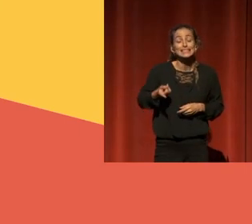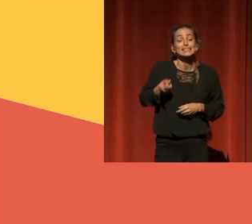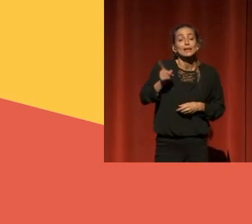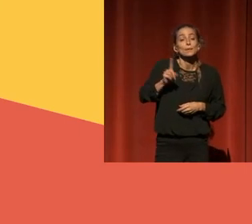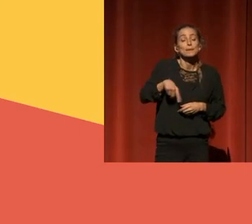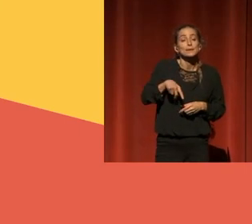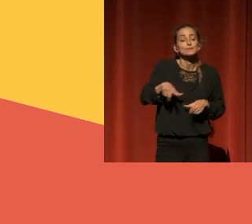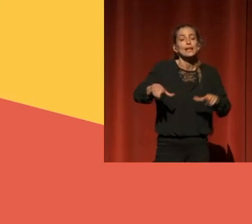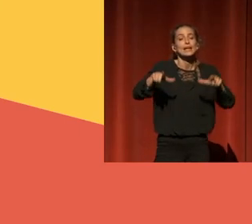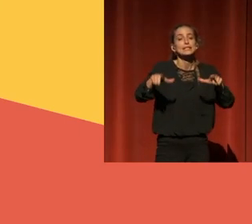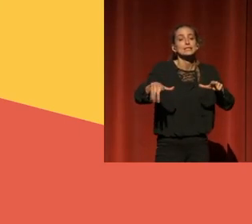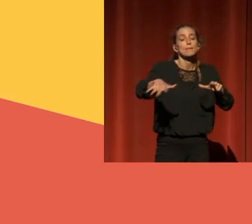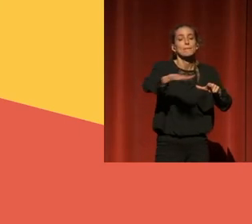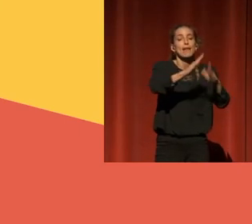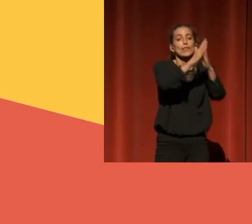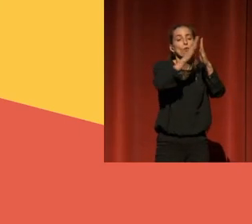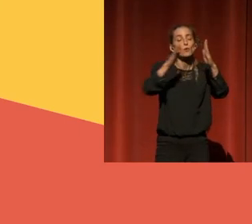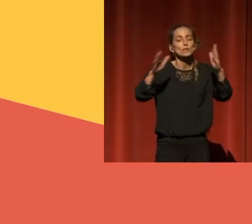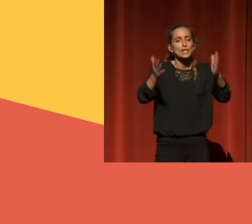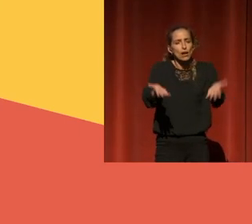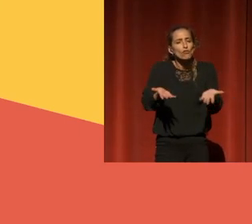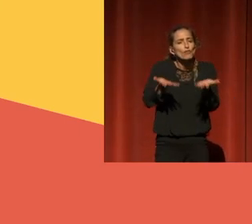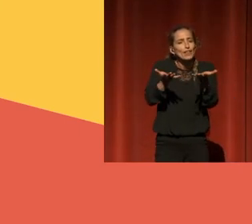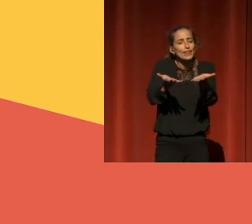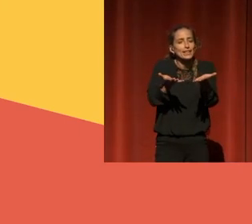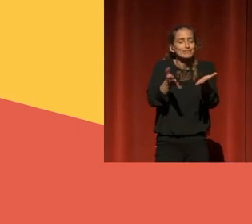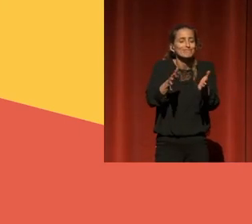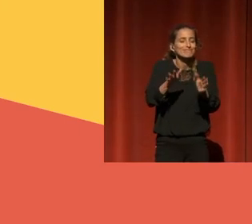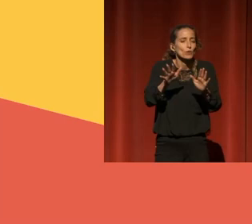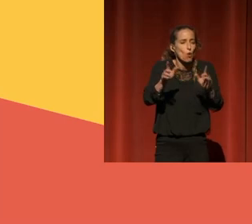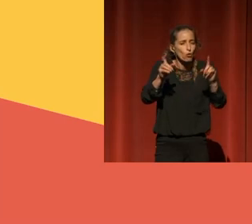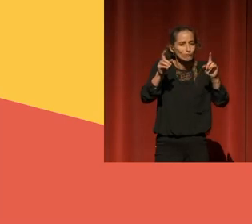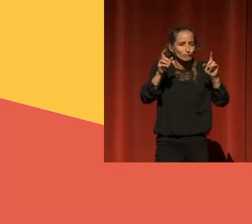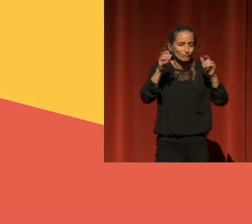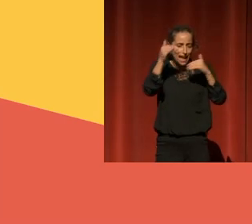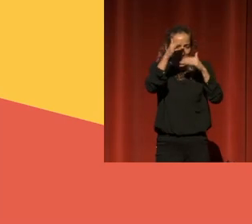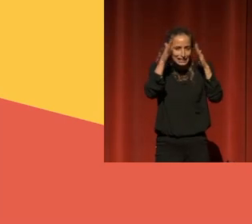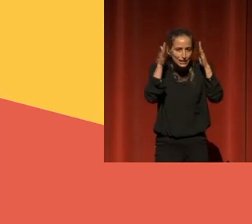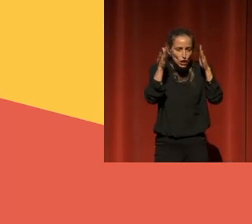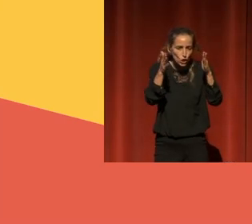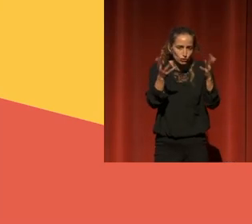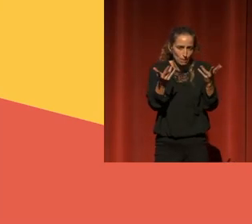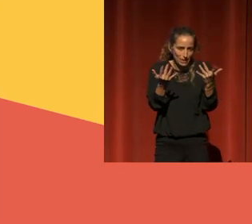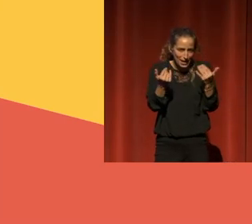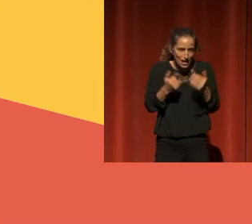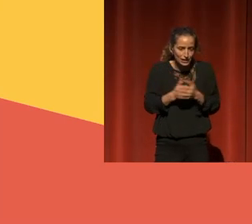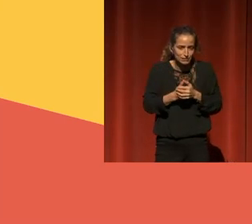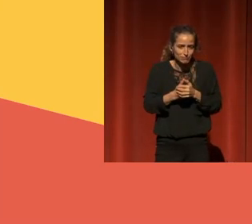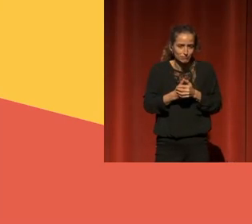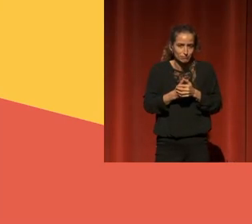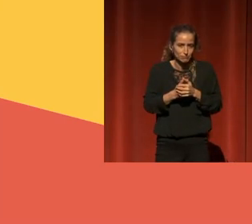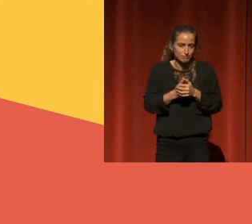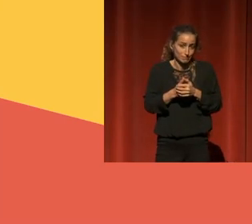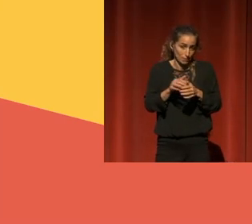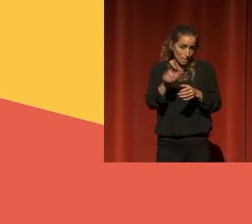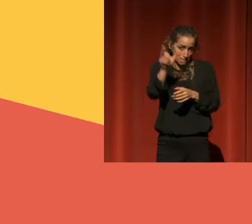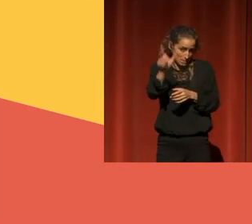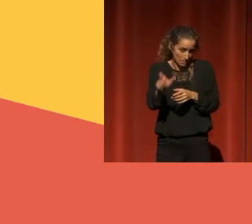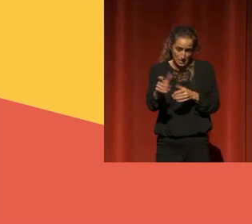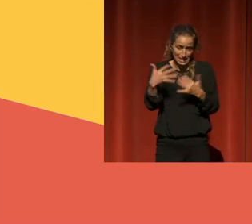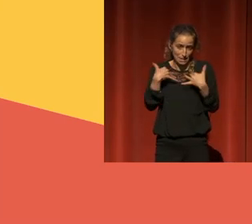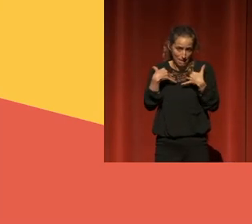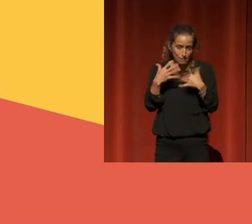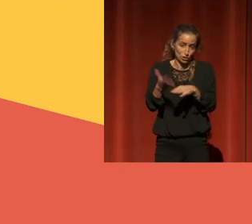la biblioteca como punto de atención temprana de la de la víctima esto es